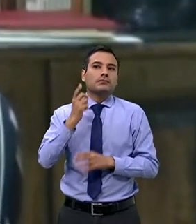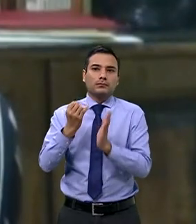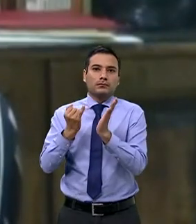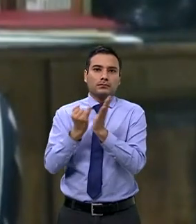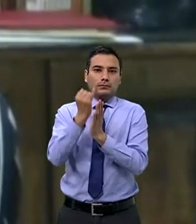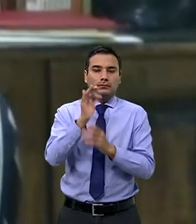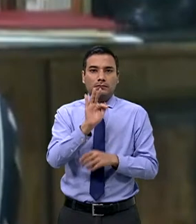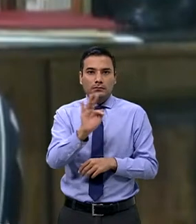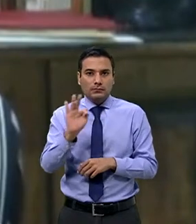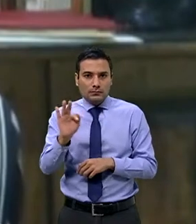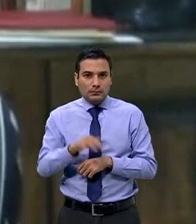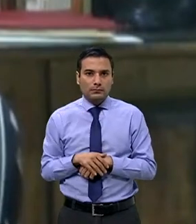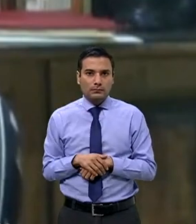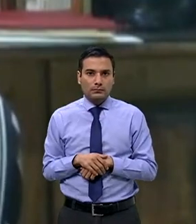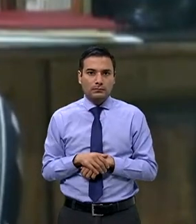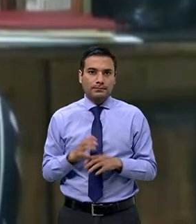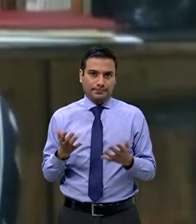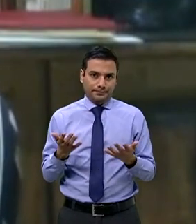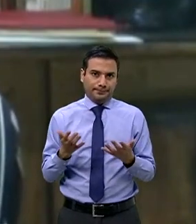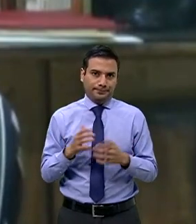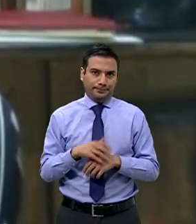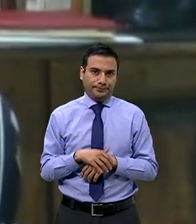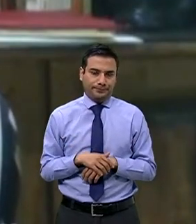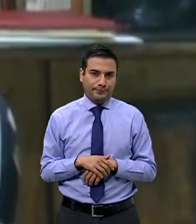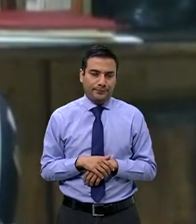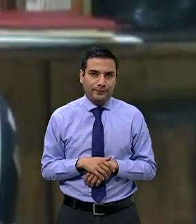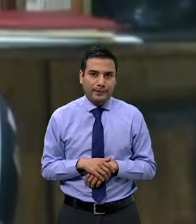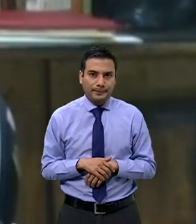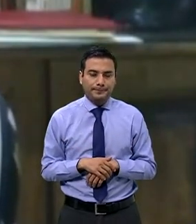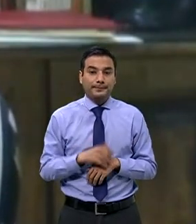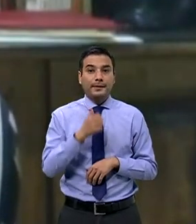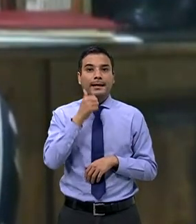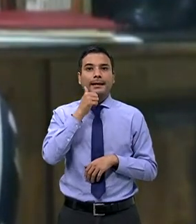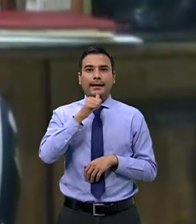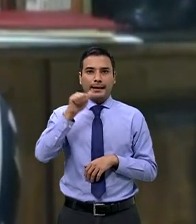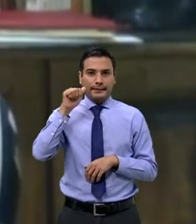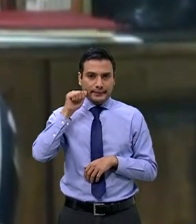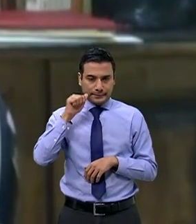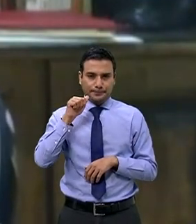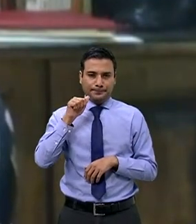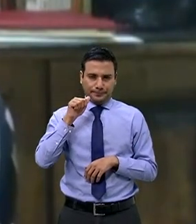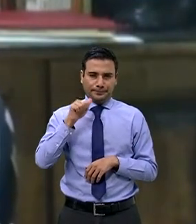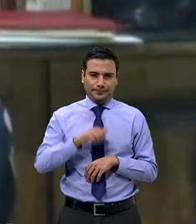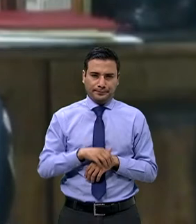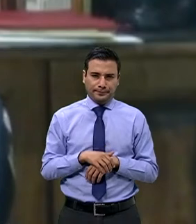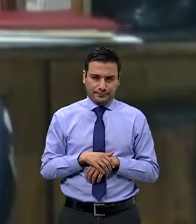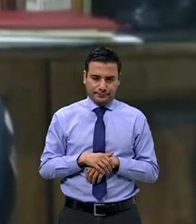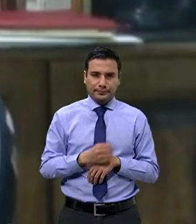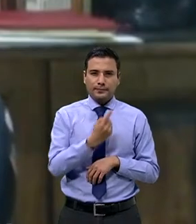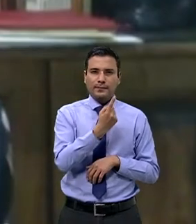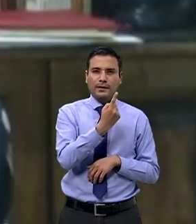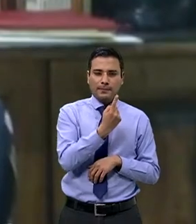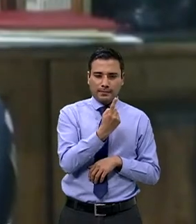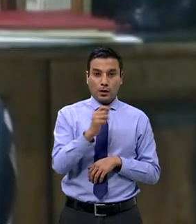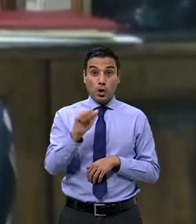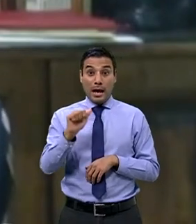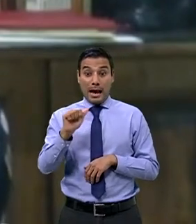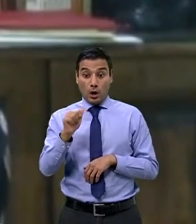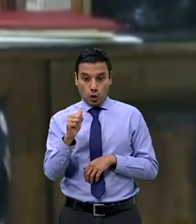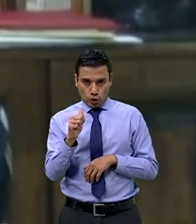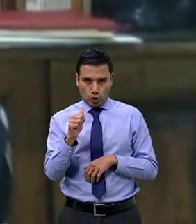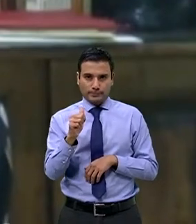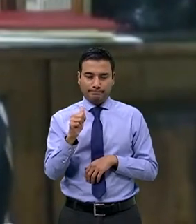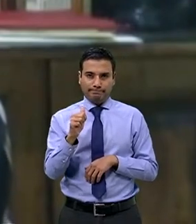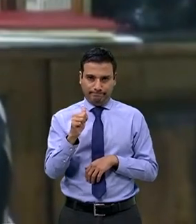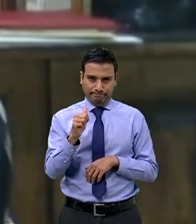la consulta popular del día de la jornada electoral y realizarla el primero de agosto coincidiendo con el proceso